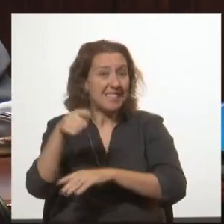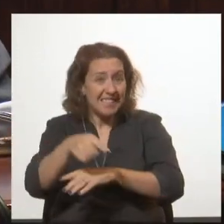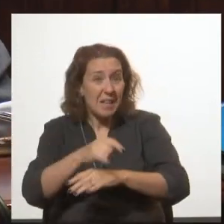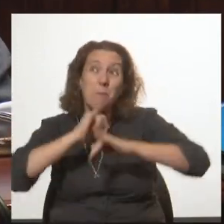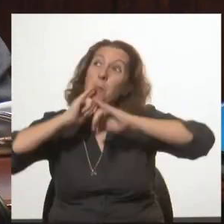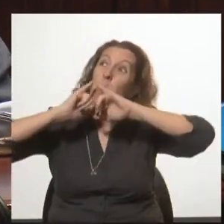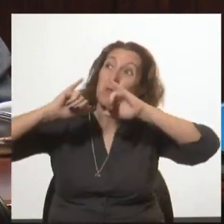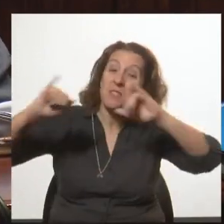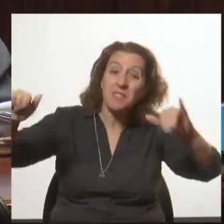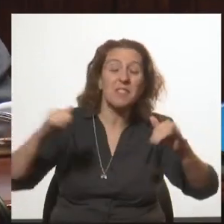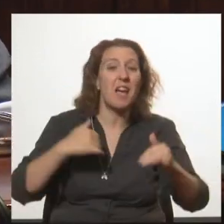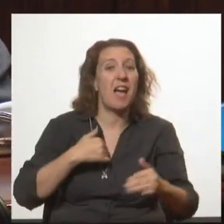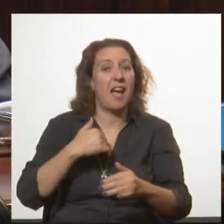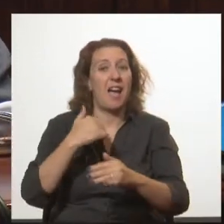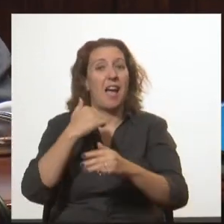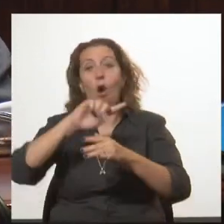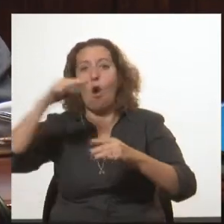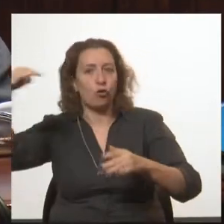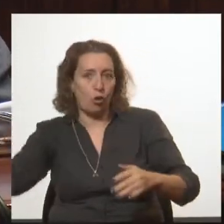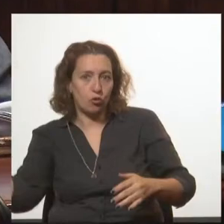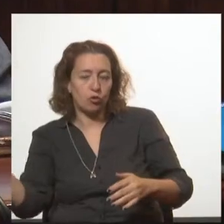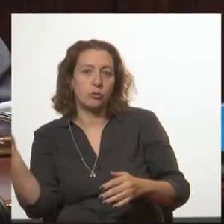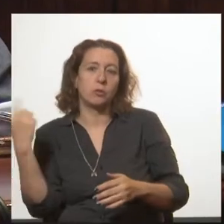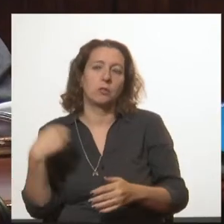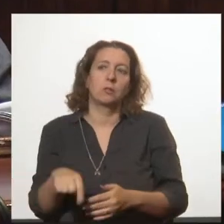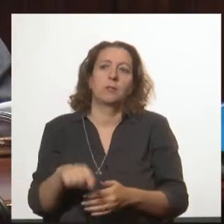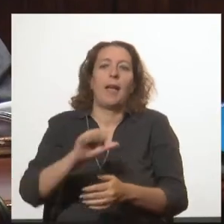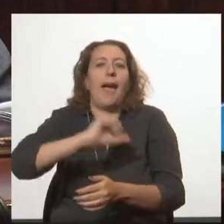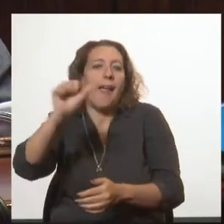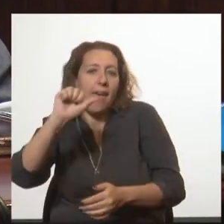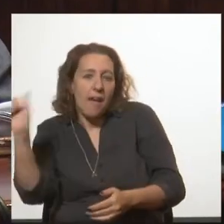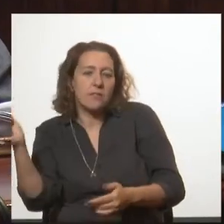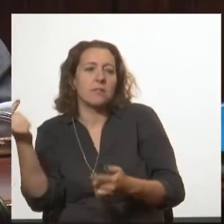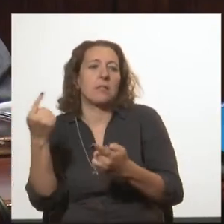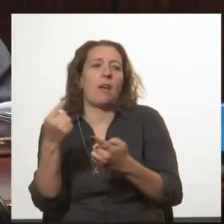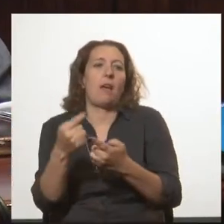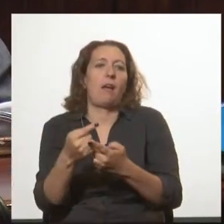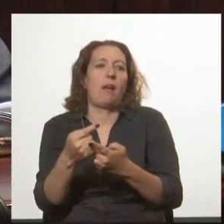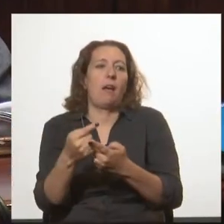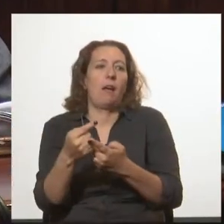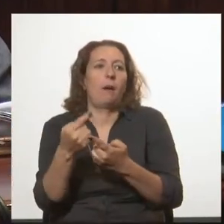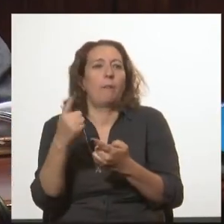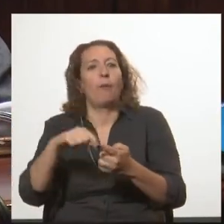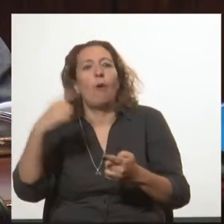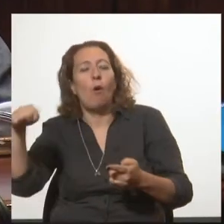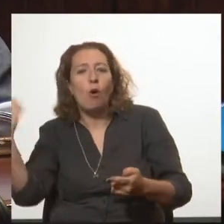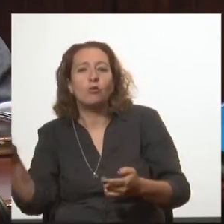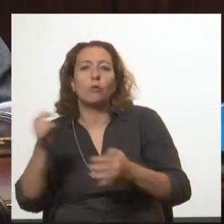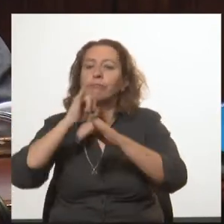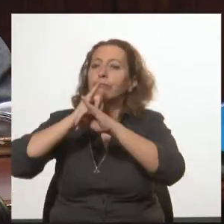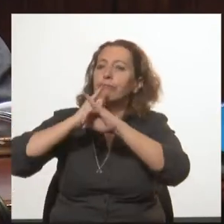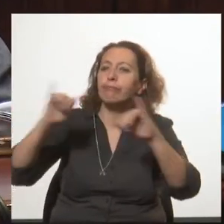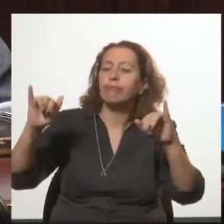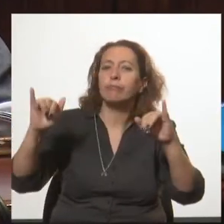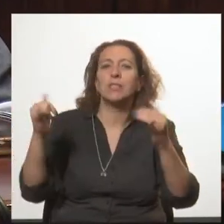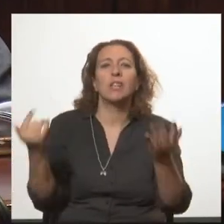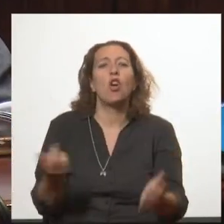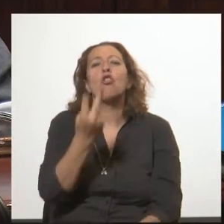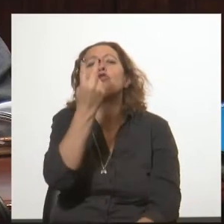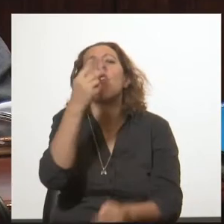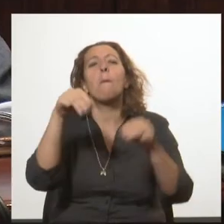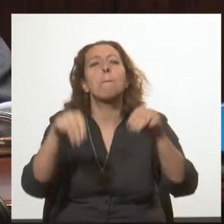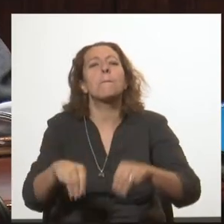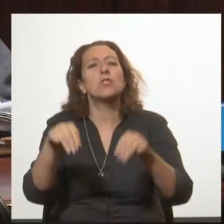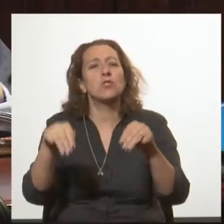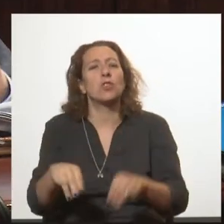de terceros la supuesta ganancia porque otros publicitarán seguidas de dos millones